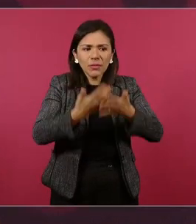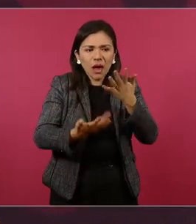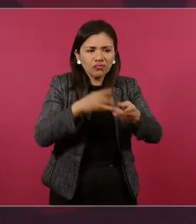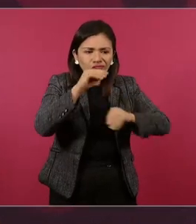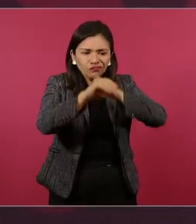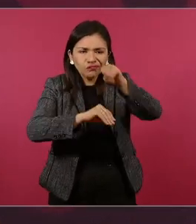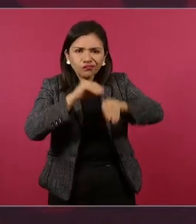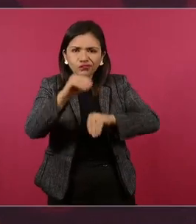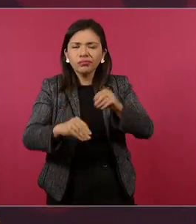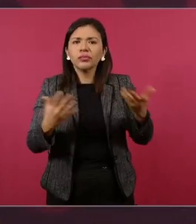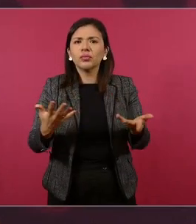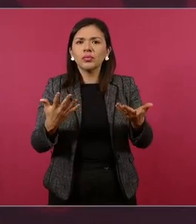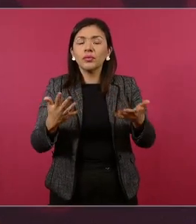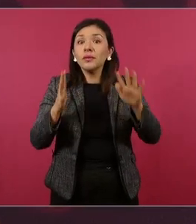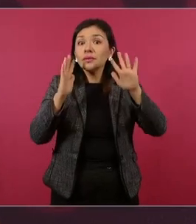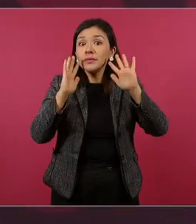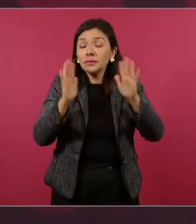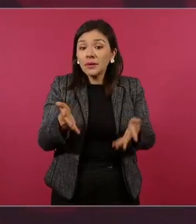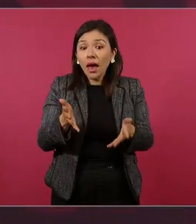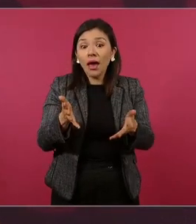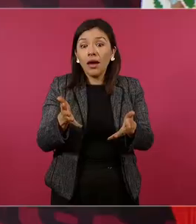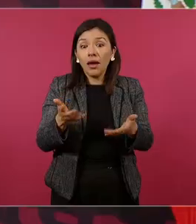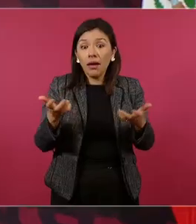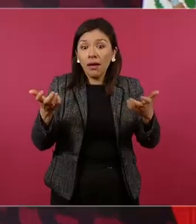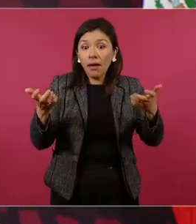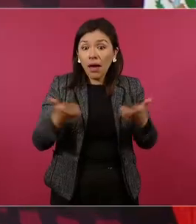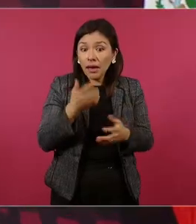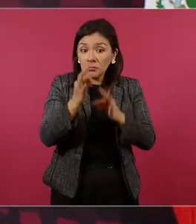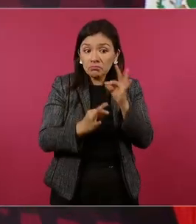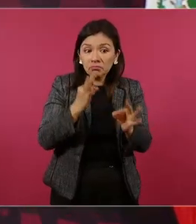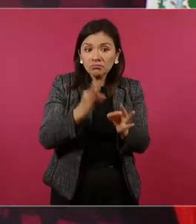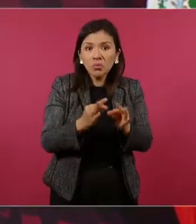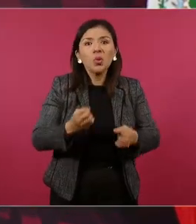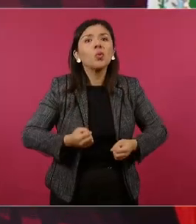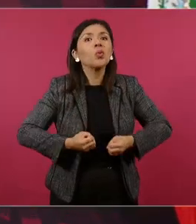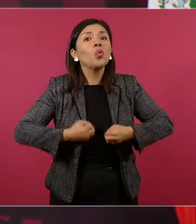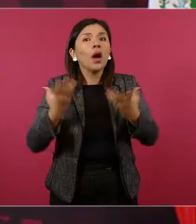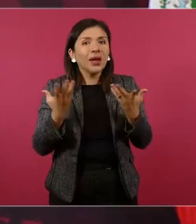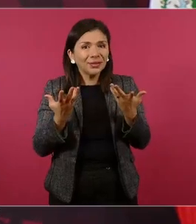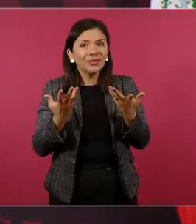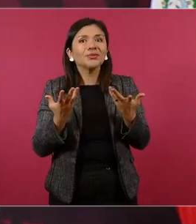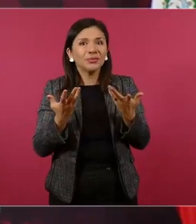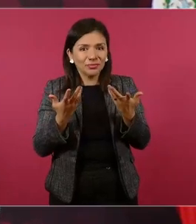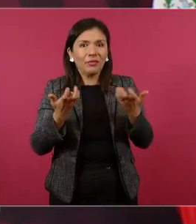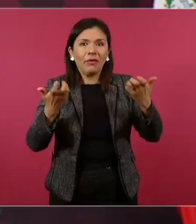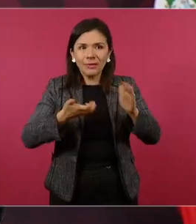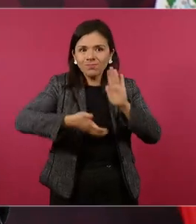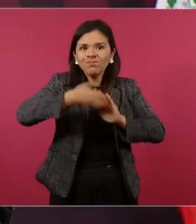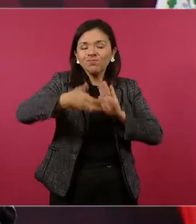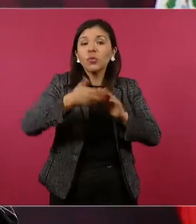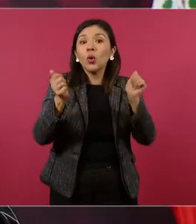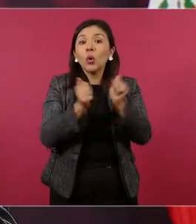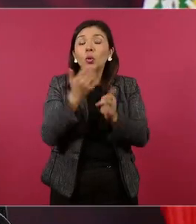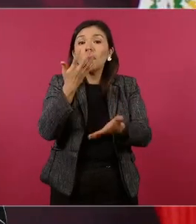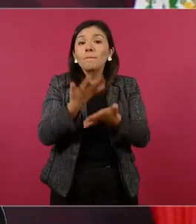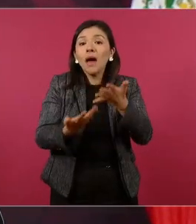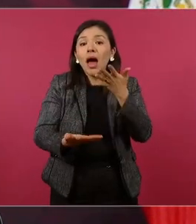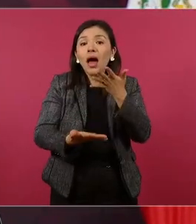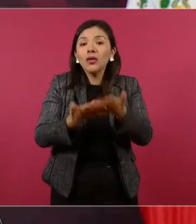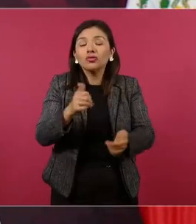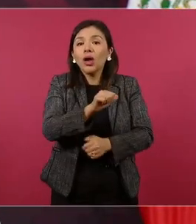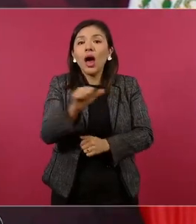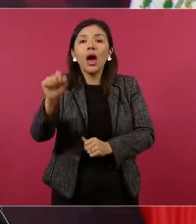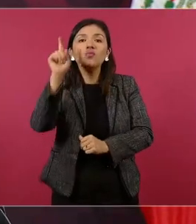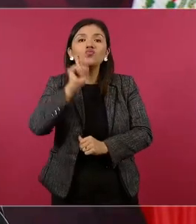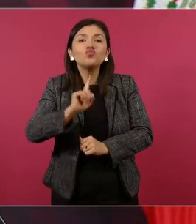Cuántos llevamos terminados desde luego construidos con las manos de